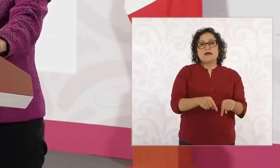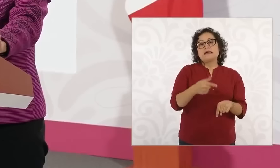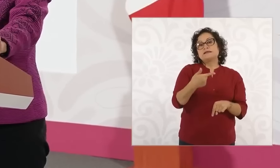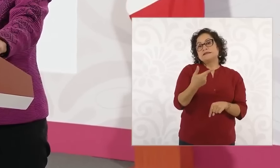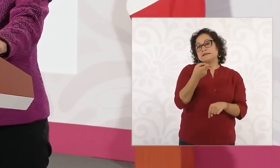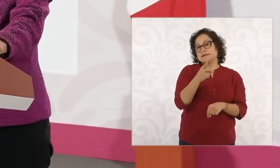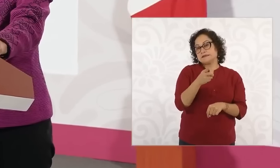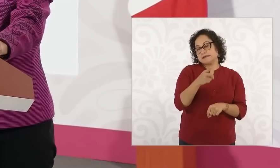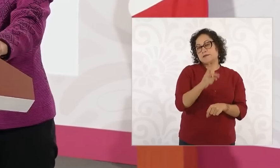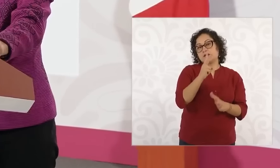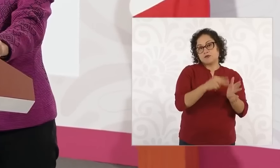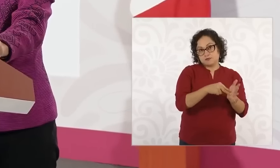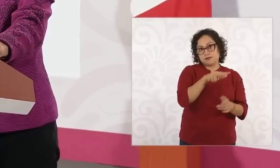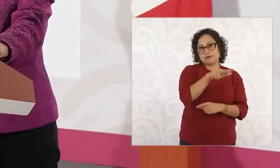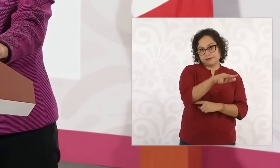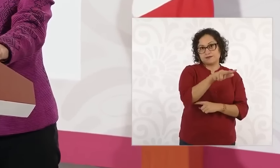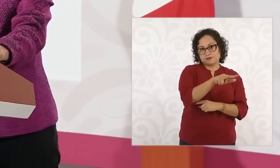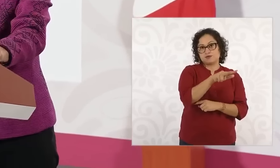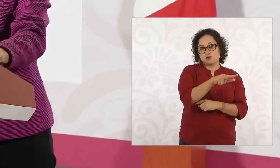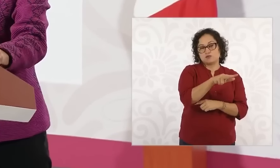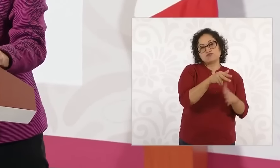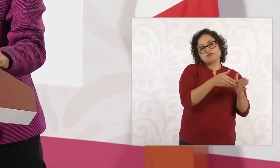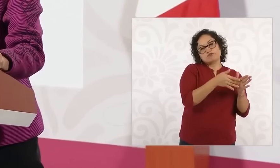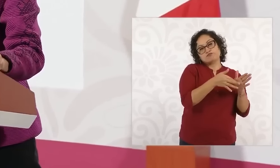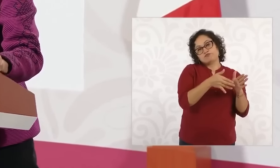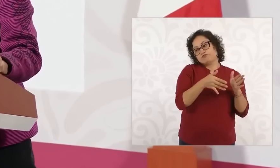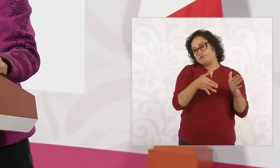habíamos pensado nosotros, todavía estamos en eso,